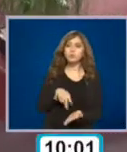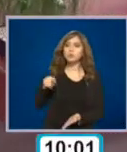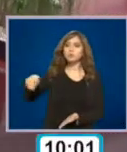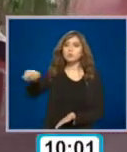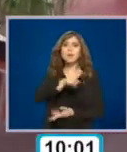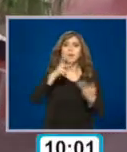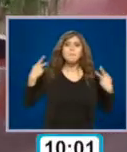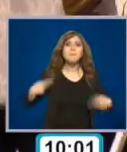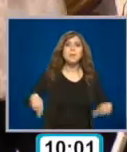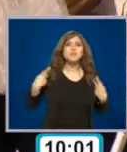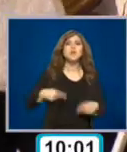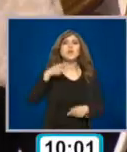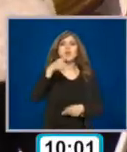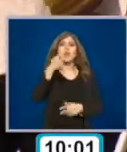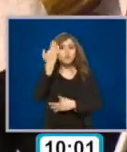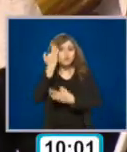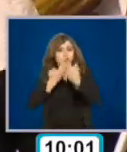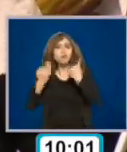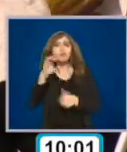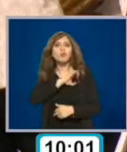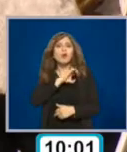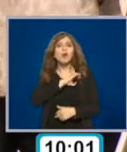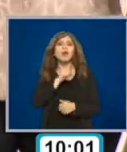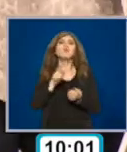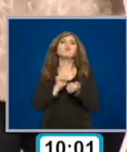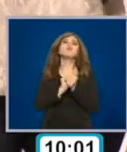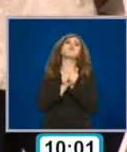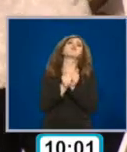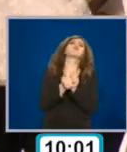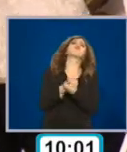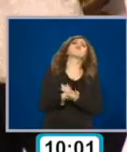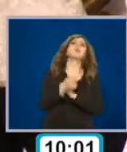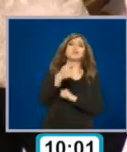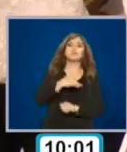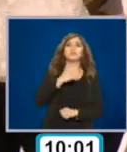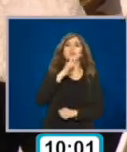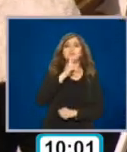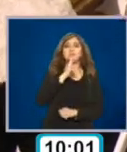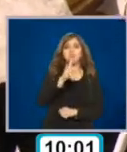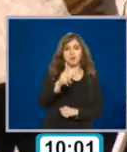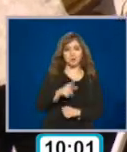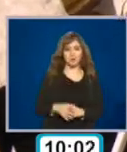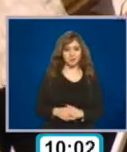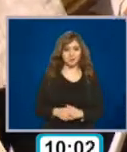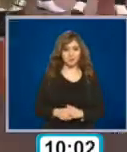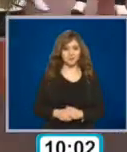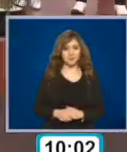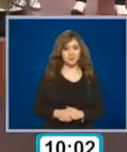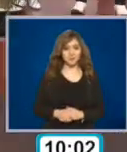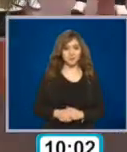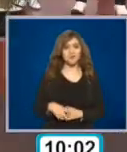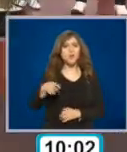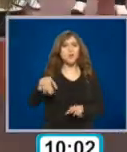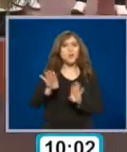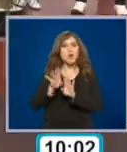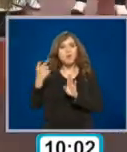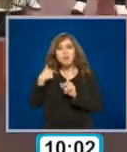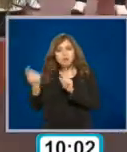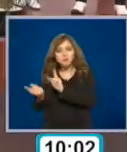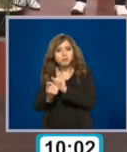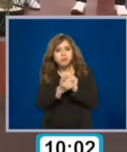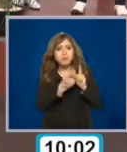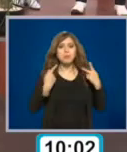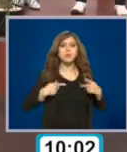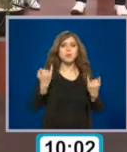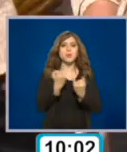cariño, la reacción del público colombiano, pues ahora sí que ya es algo mucho mejor, ¿no? Esa vivencia, ¿no? Y creo que ya con todos